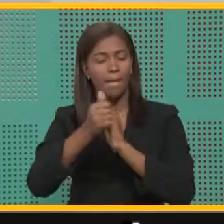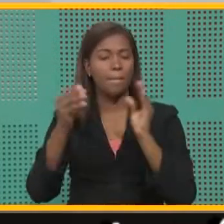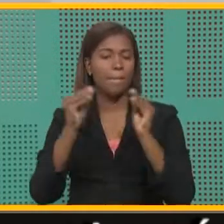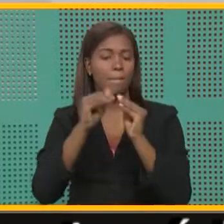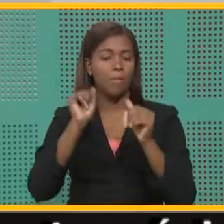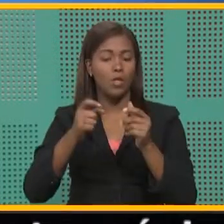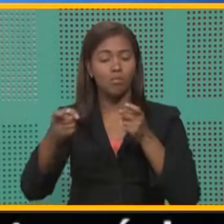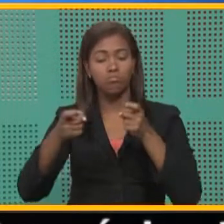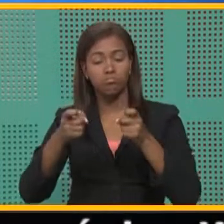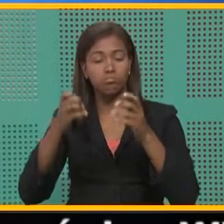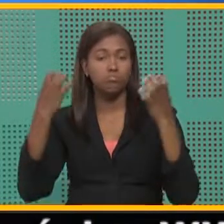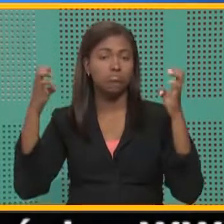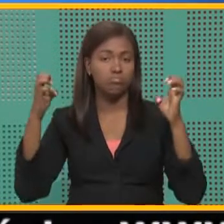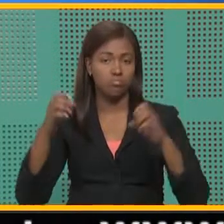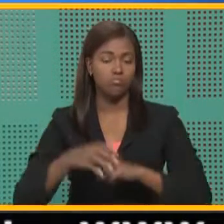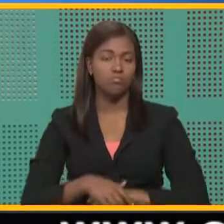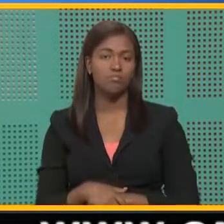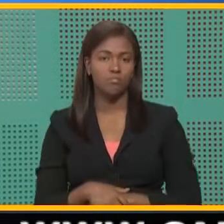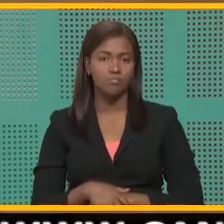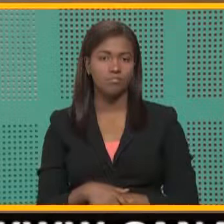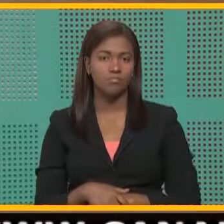sus emergencias.